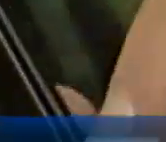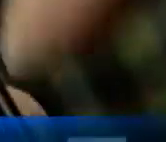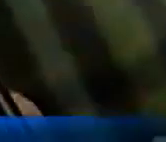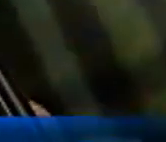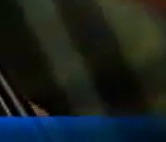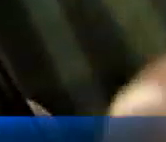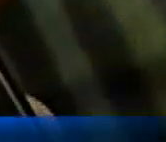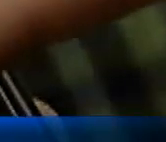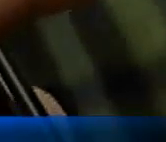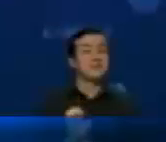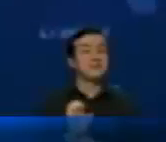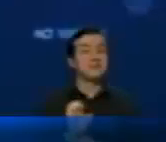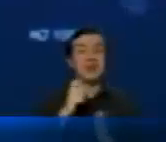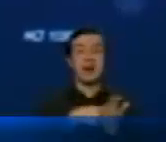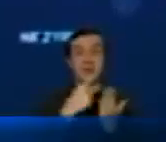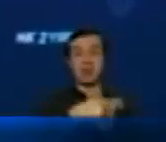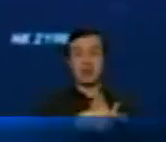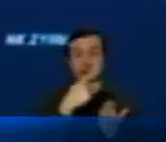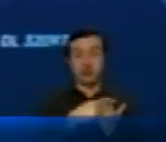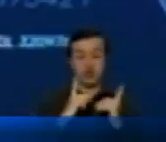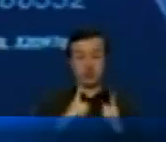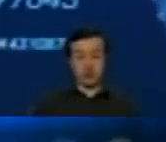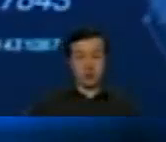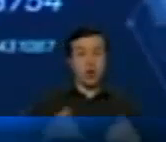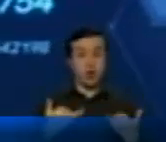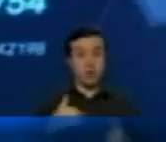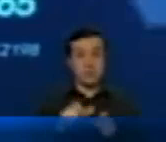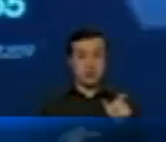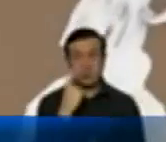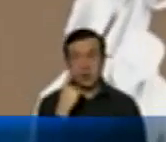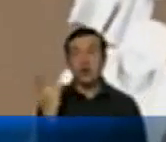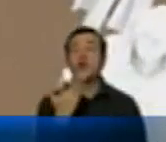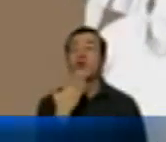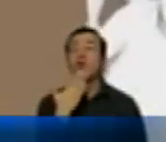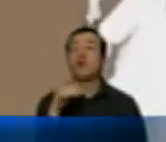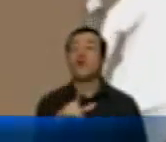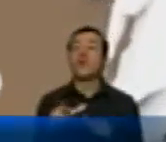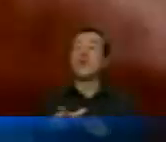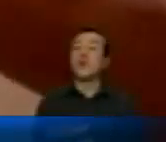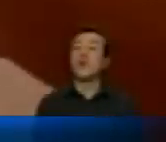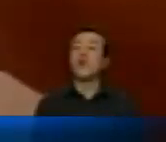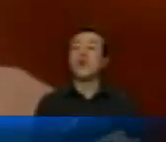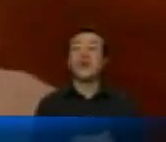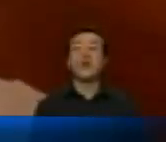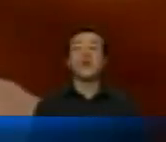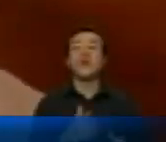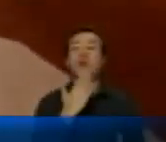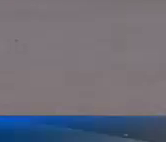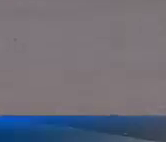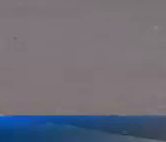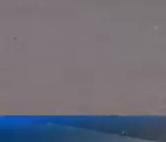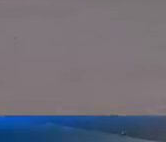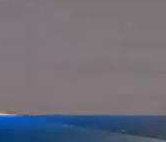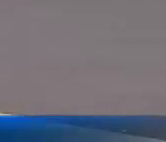Desde esta semana está disponible la aplicación Salud EC para todos los dispositivos móviles. Esta herramienta permite la geolocalización de